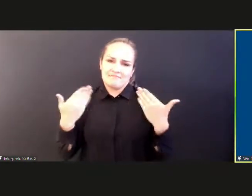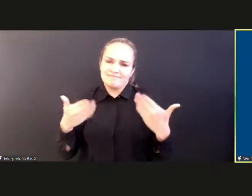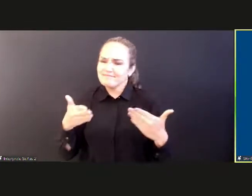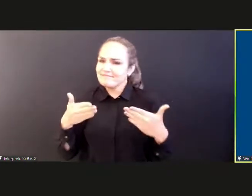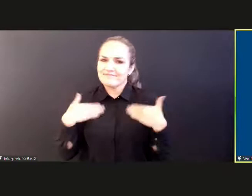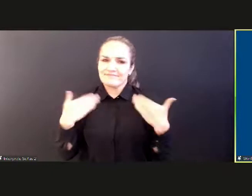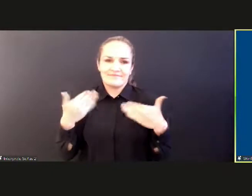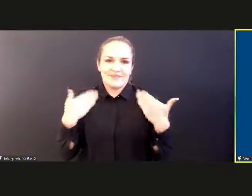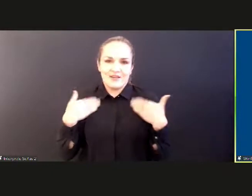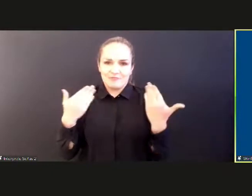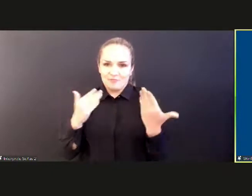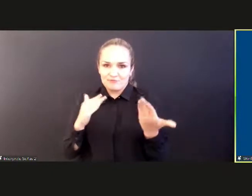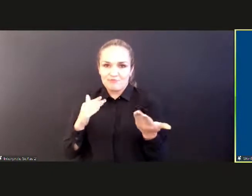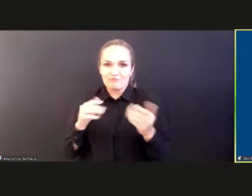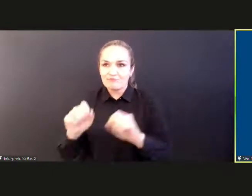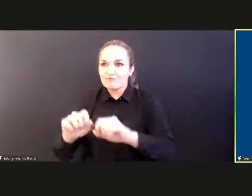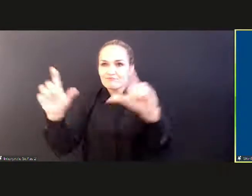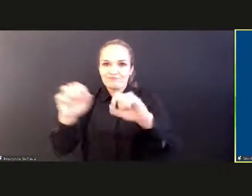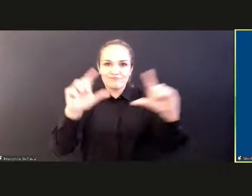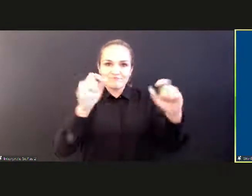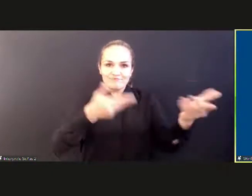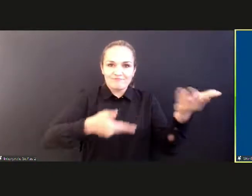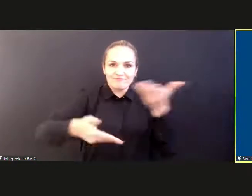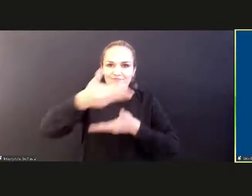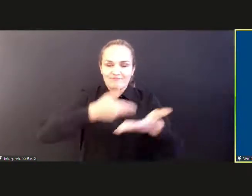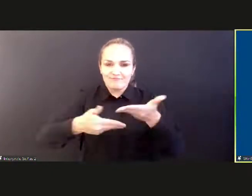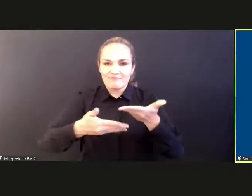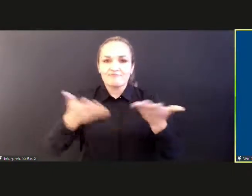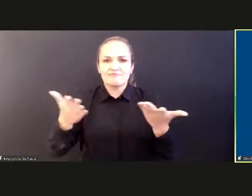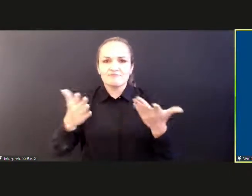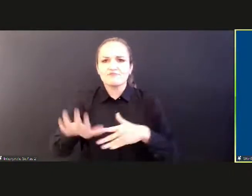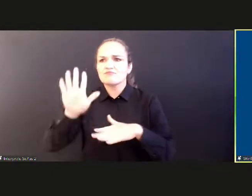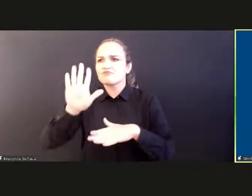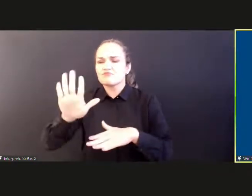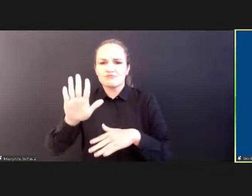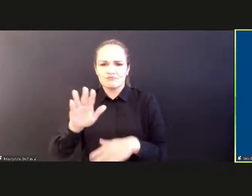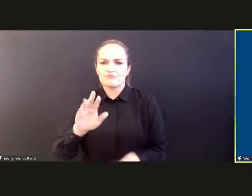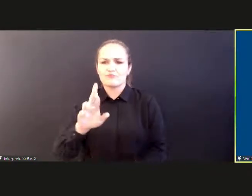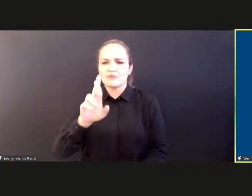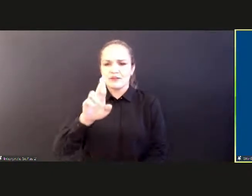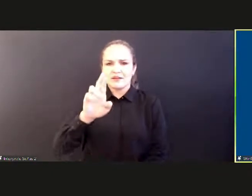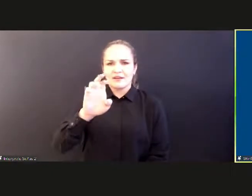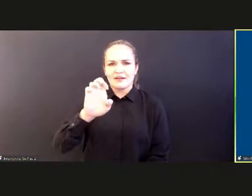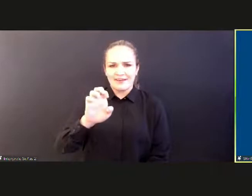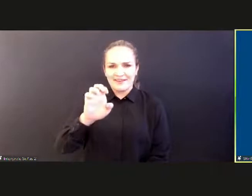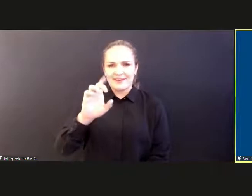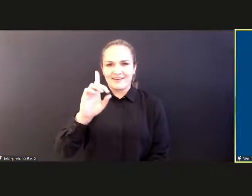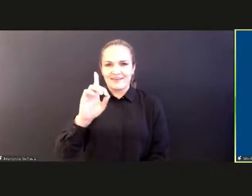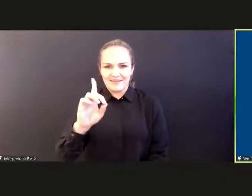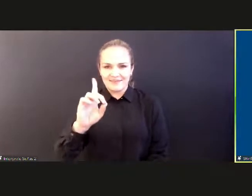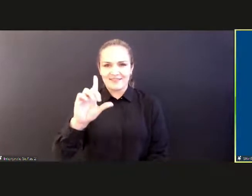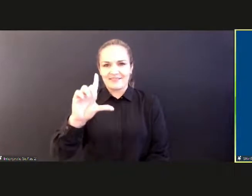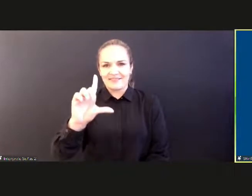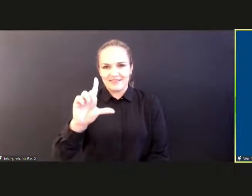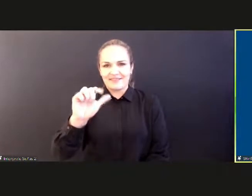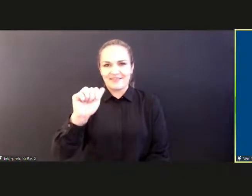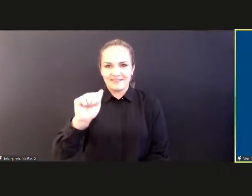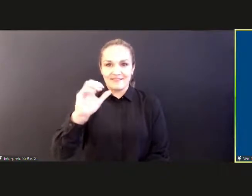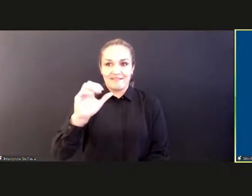aquí con UNCTAD, con REDLAS. Con REDLAS ya tenemos una larga historia,